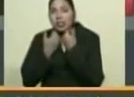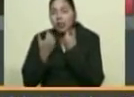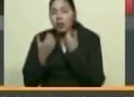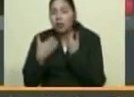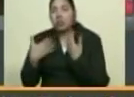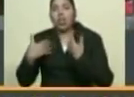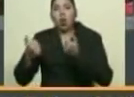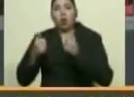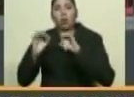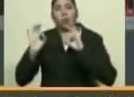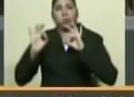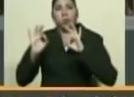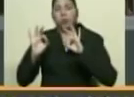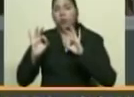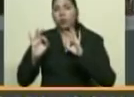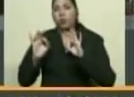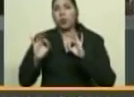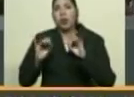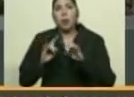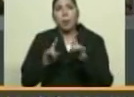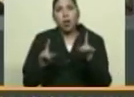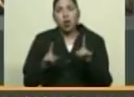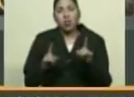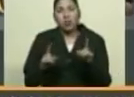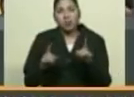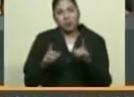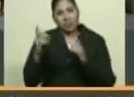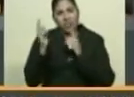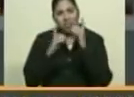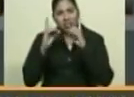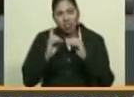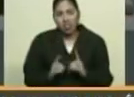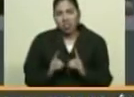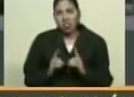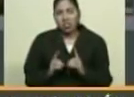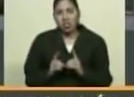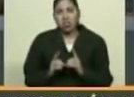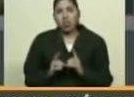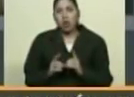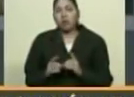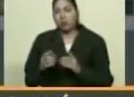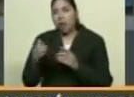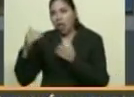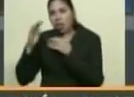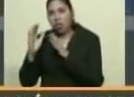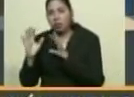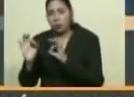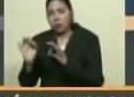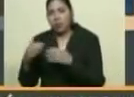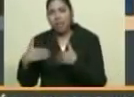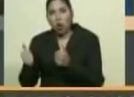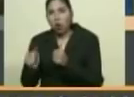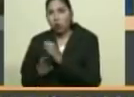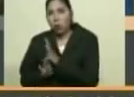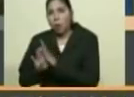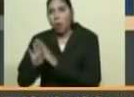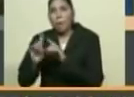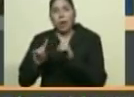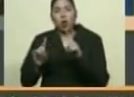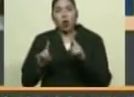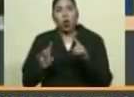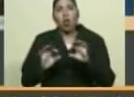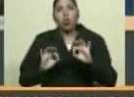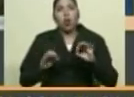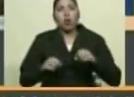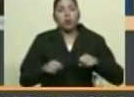Muchachos y muchachas, porque uno ve muchas caras jóvenes. No permitan que nos hagan olvidar a Hugo